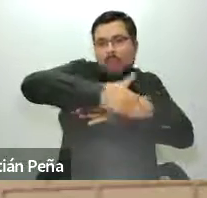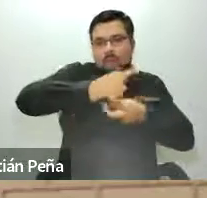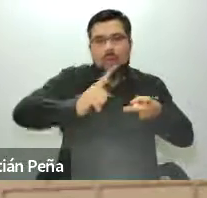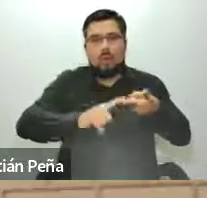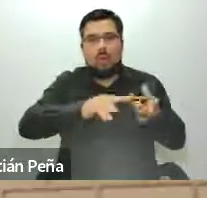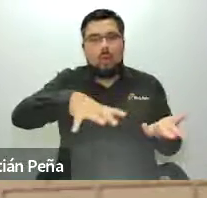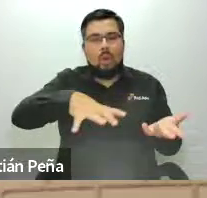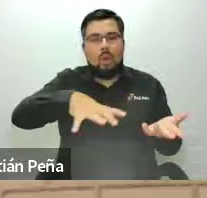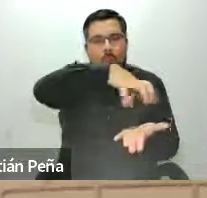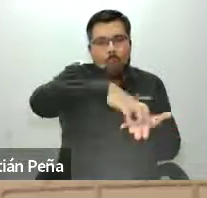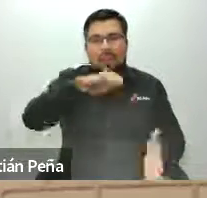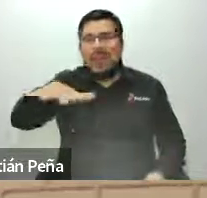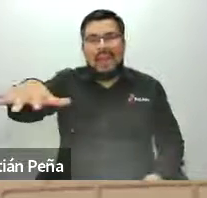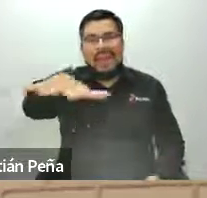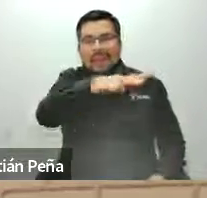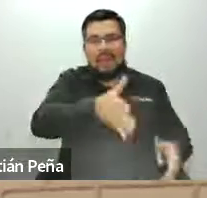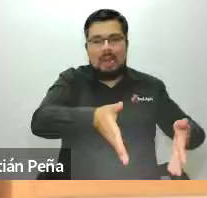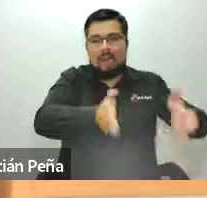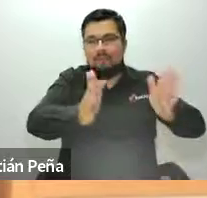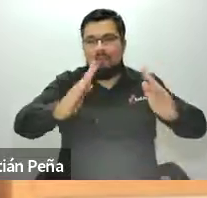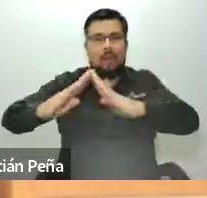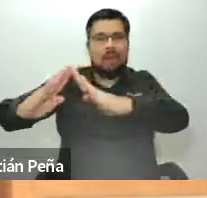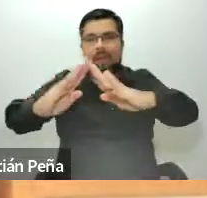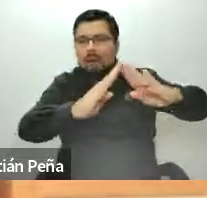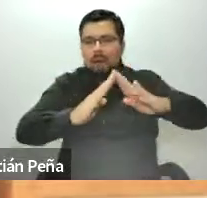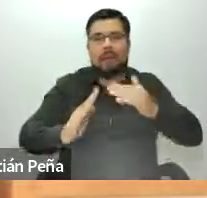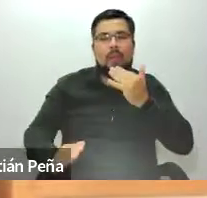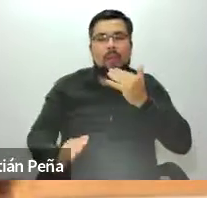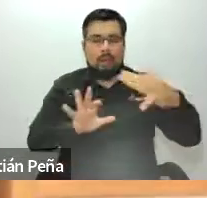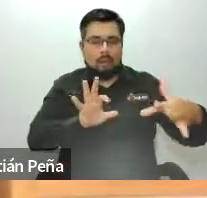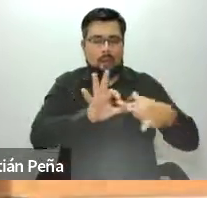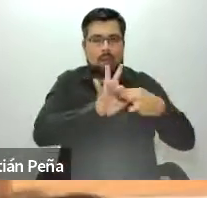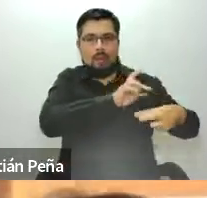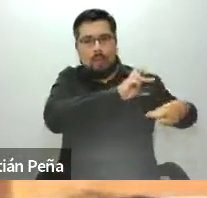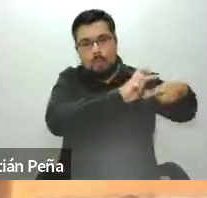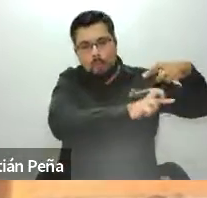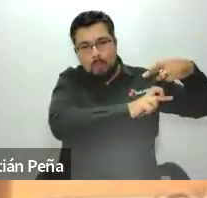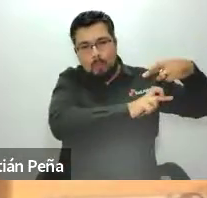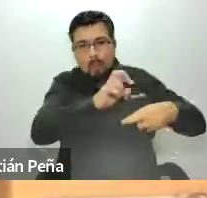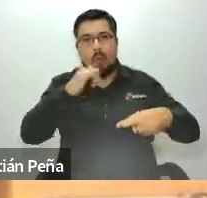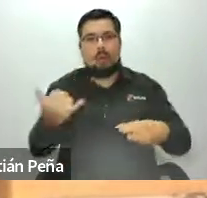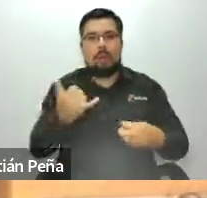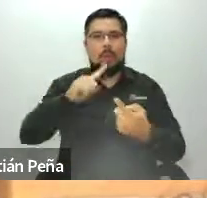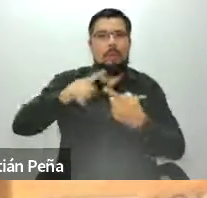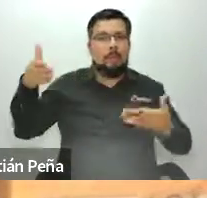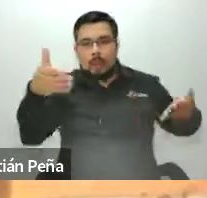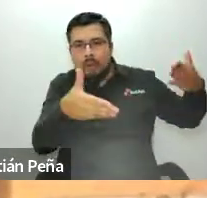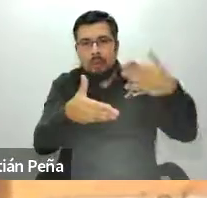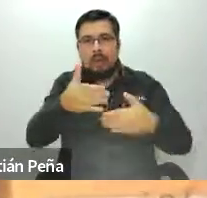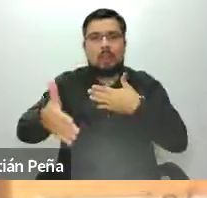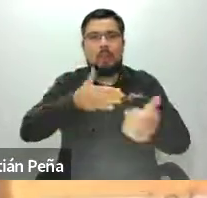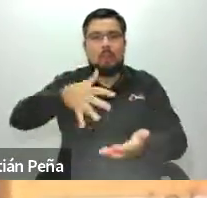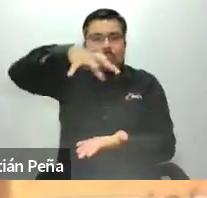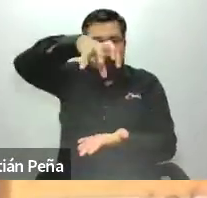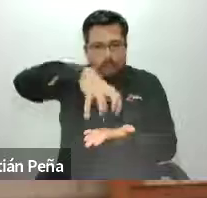también, como decía Daniela, vinculándolo con el patrimonio, con la participación y dónde está nuestra escuela. Les